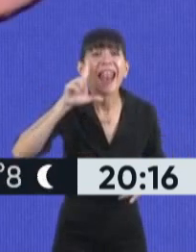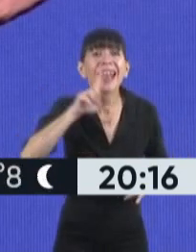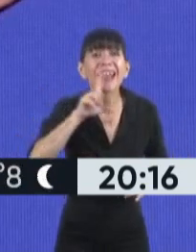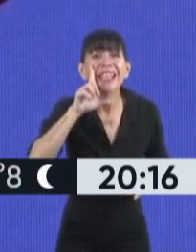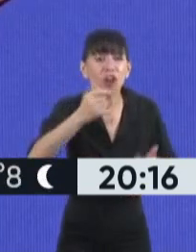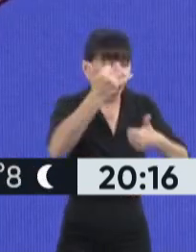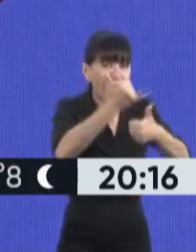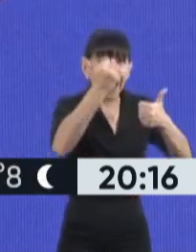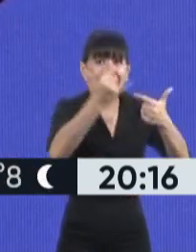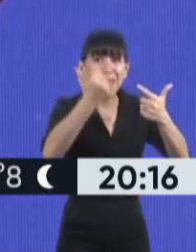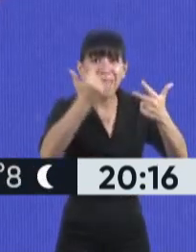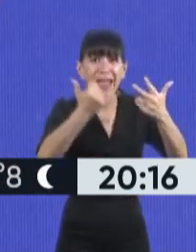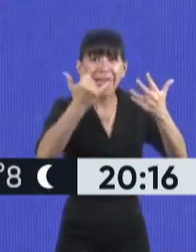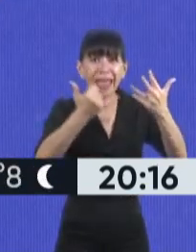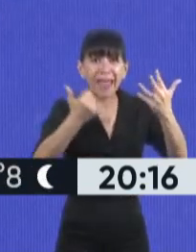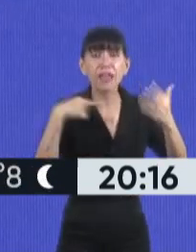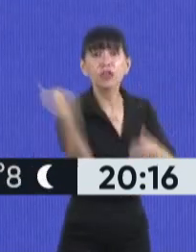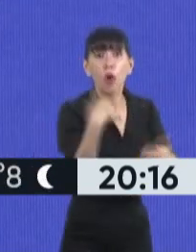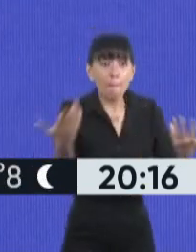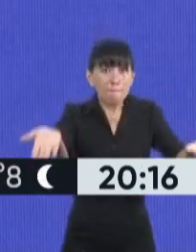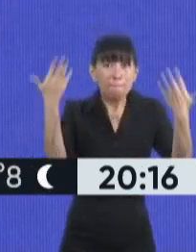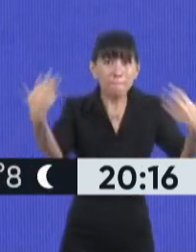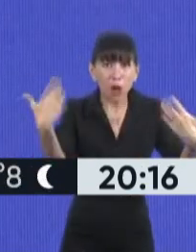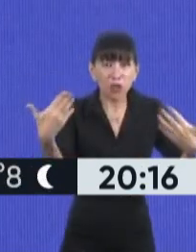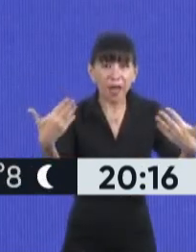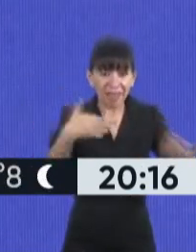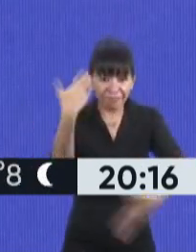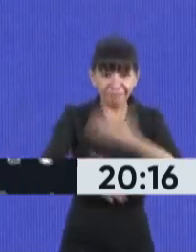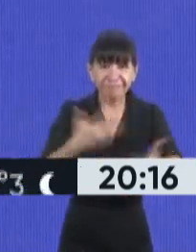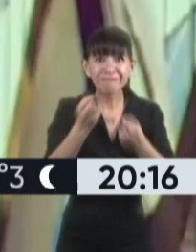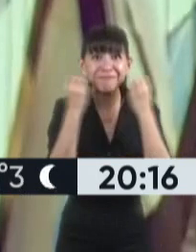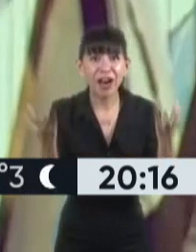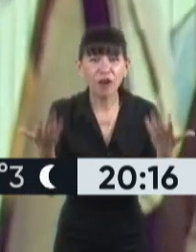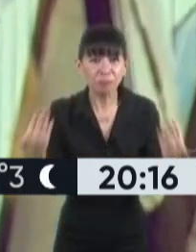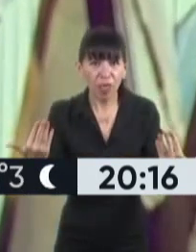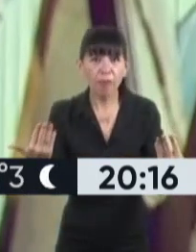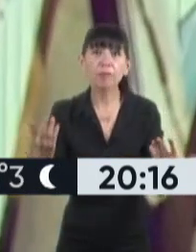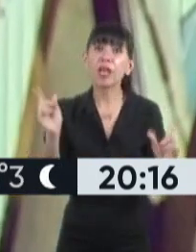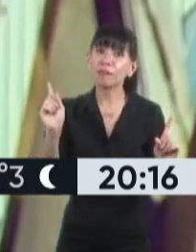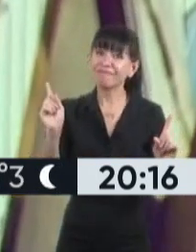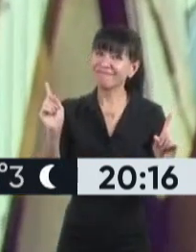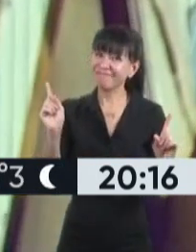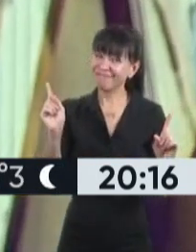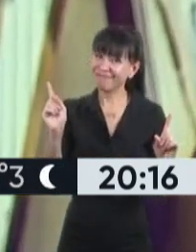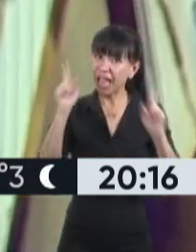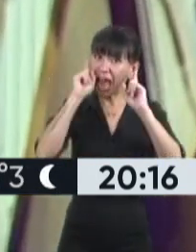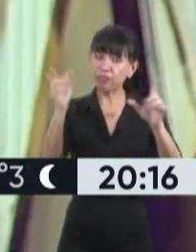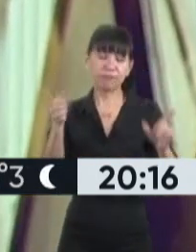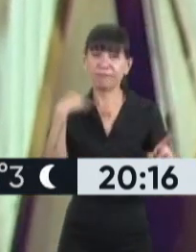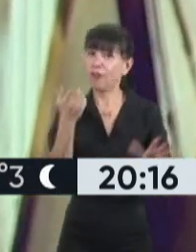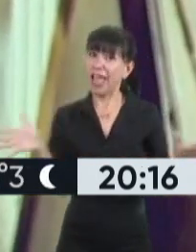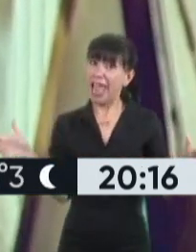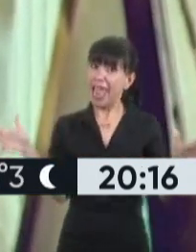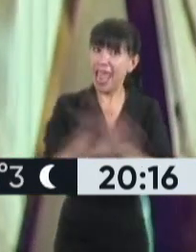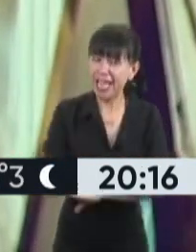Tenemos todo para aprovechar la oportunidad. Lo que no tenemos que hacer es equivocarnos. Eso es lo que no tenemos que hacer.